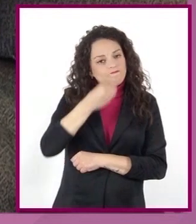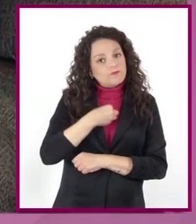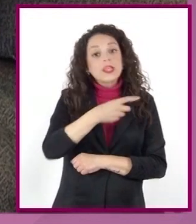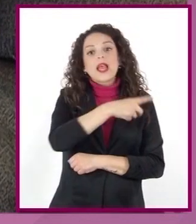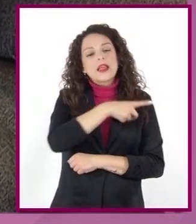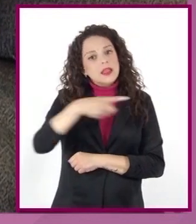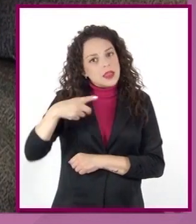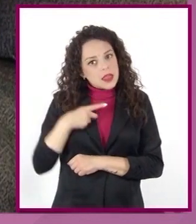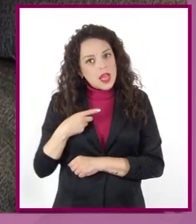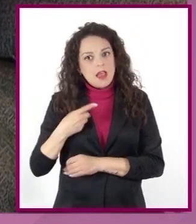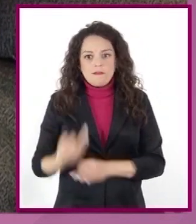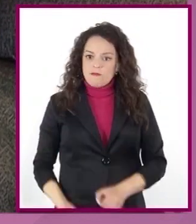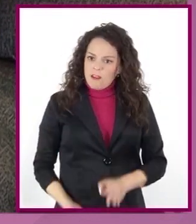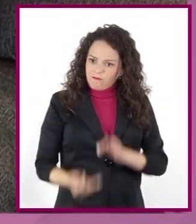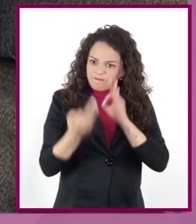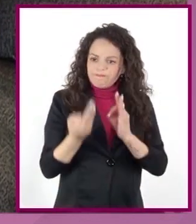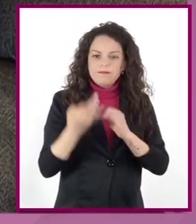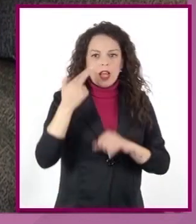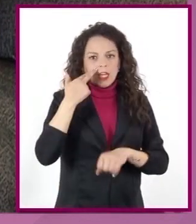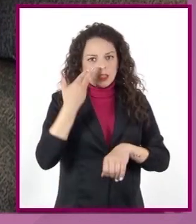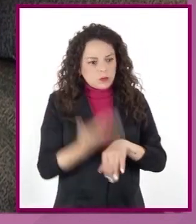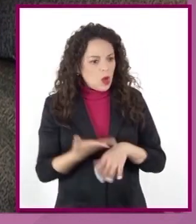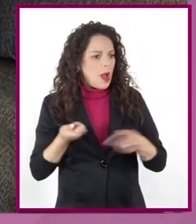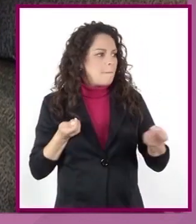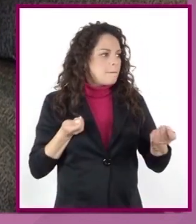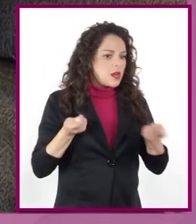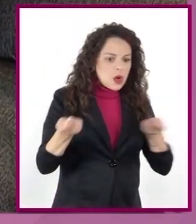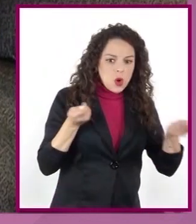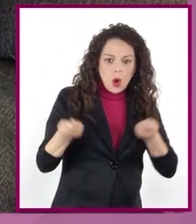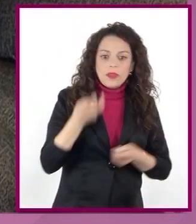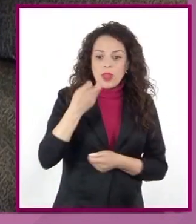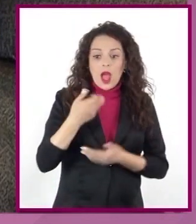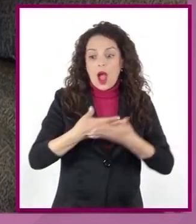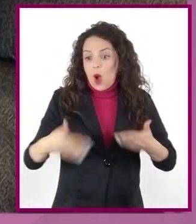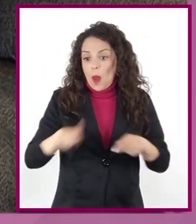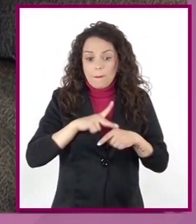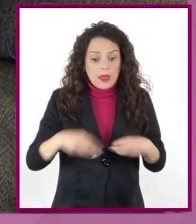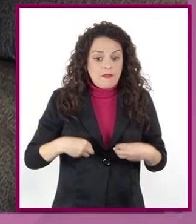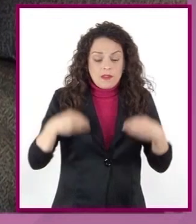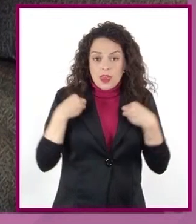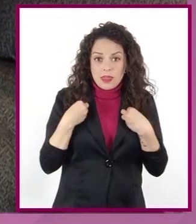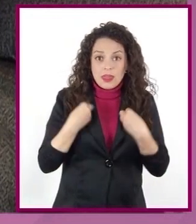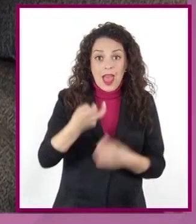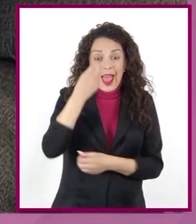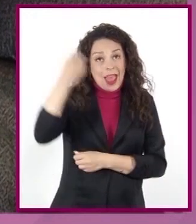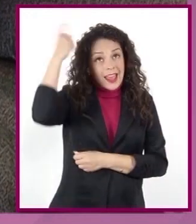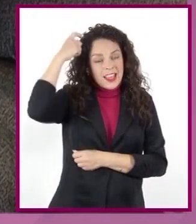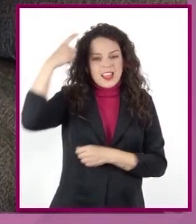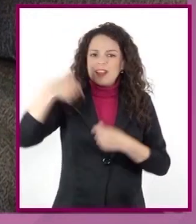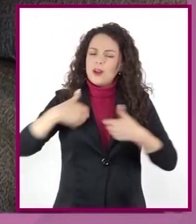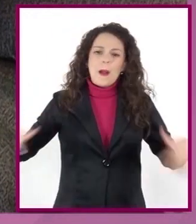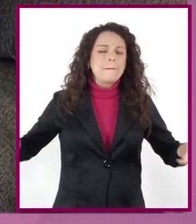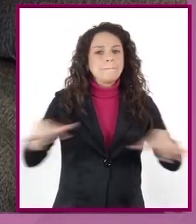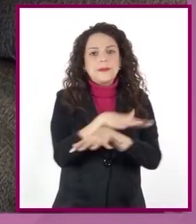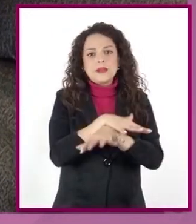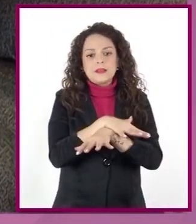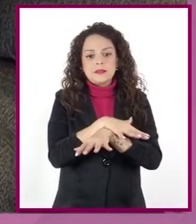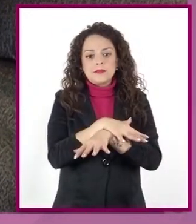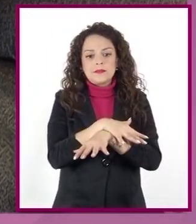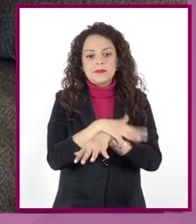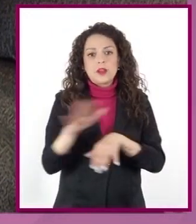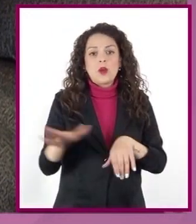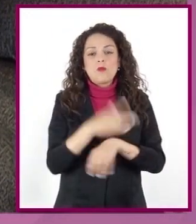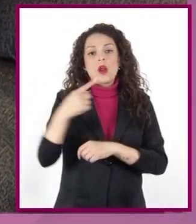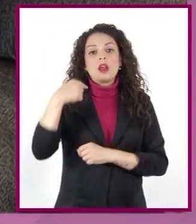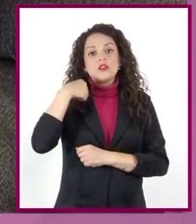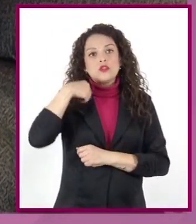control de nosotros, ser responsables de lo que estamos viviendo. Y yo esta forma de pensar, esta mentalidad la cambié cuando dejé de pensar que